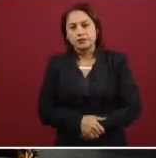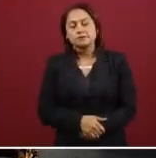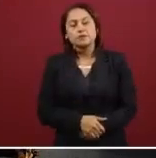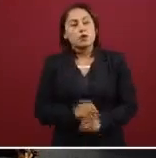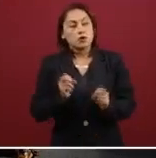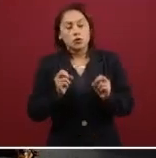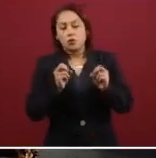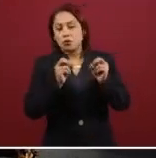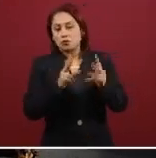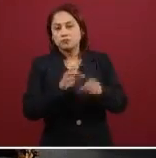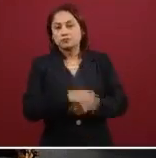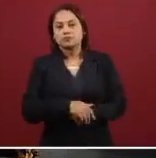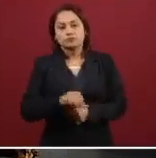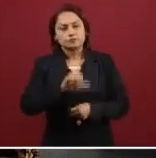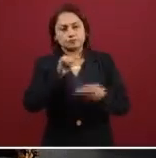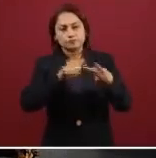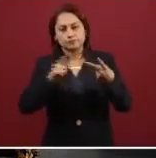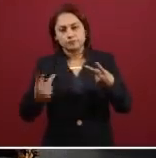presidente,